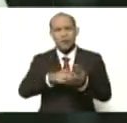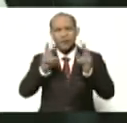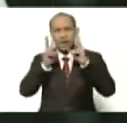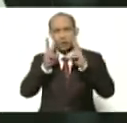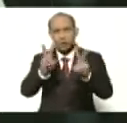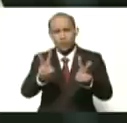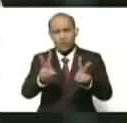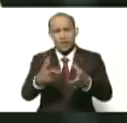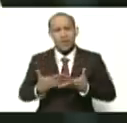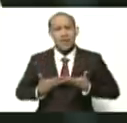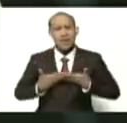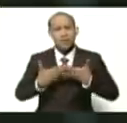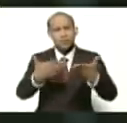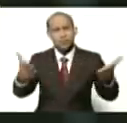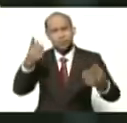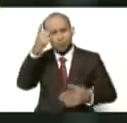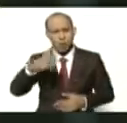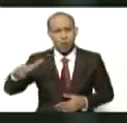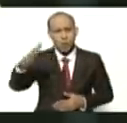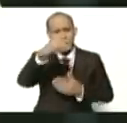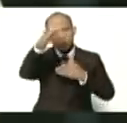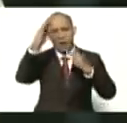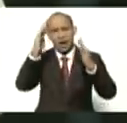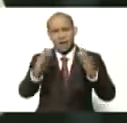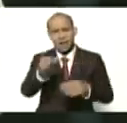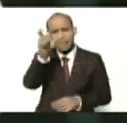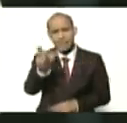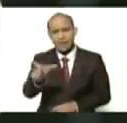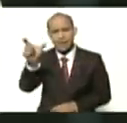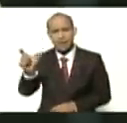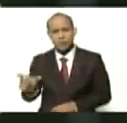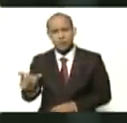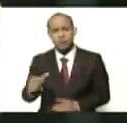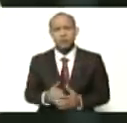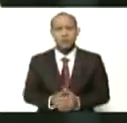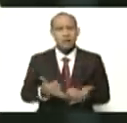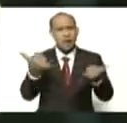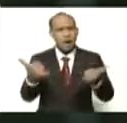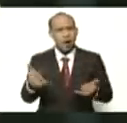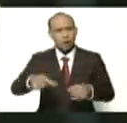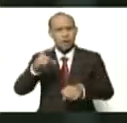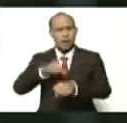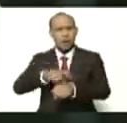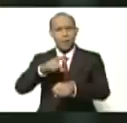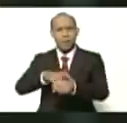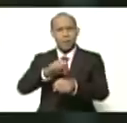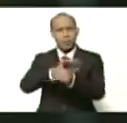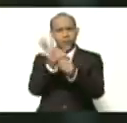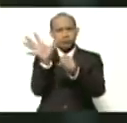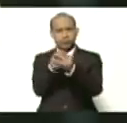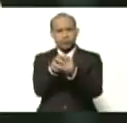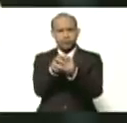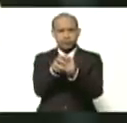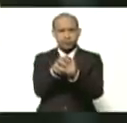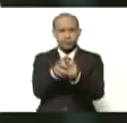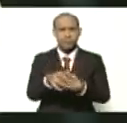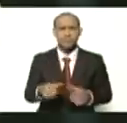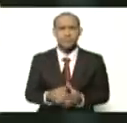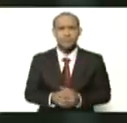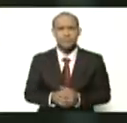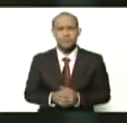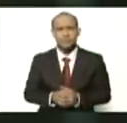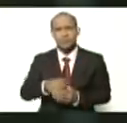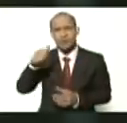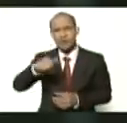comunidad más capacidad para atender pacientes tenemos en este momento la cepa amazónica que está haciendo estragos en nuestro